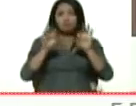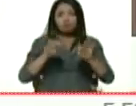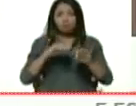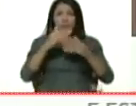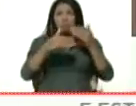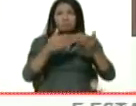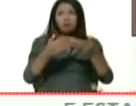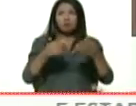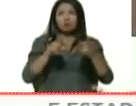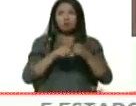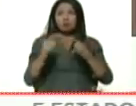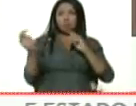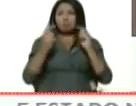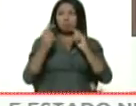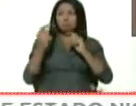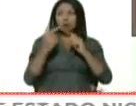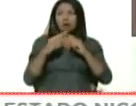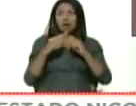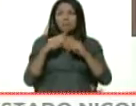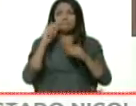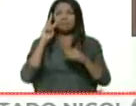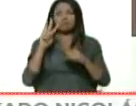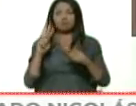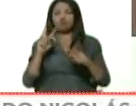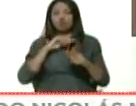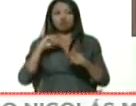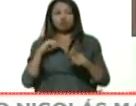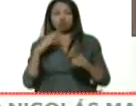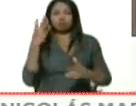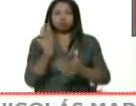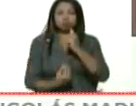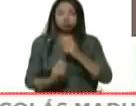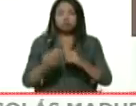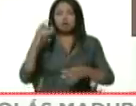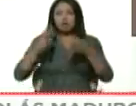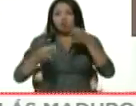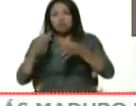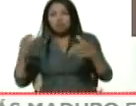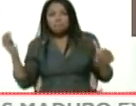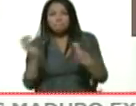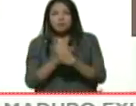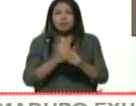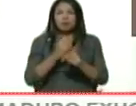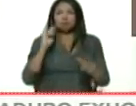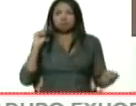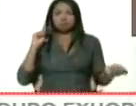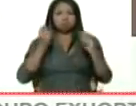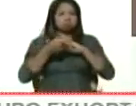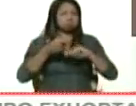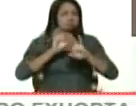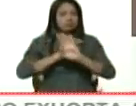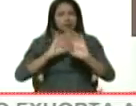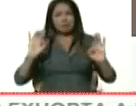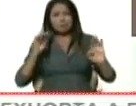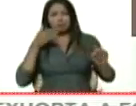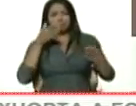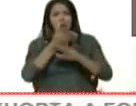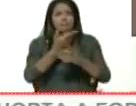y de allá para acá, cuánto delincuente prófugo de la justicia capturábamos, los deportábamos inmediatamente.